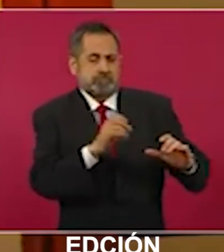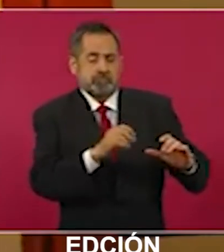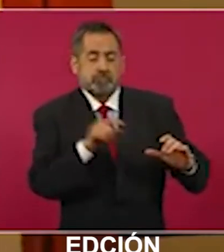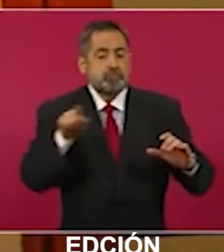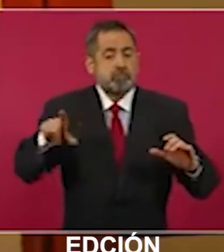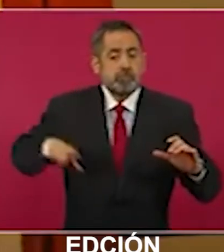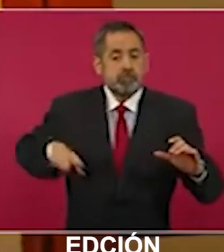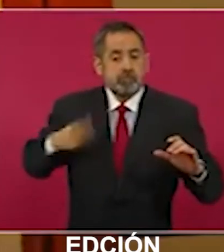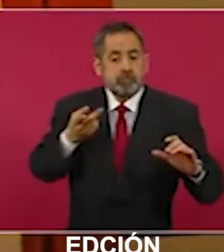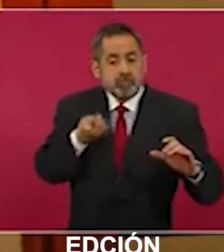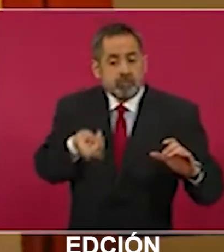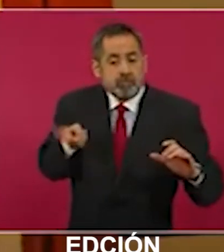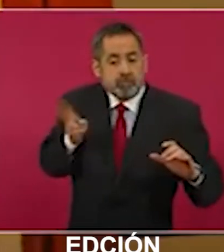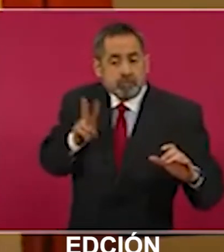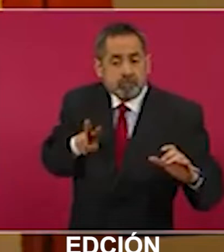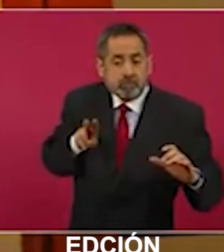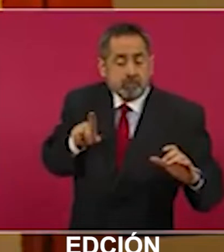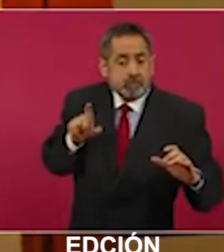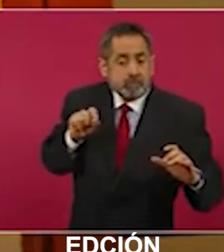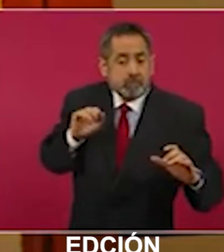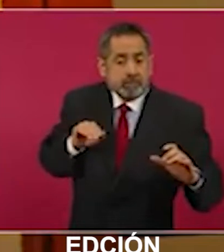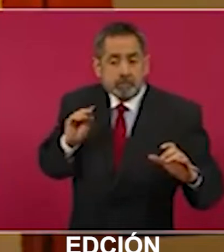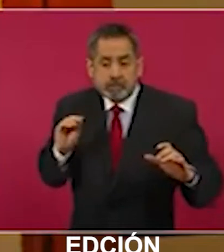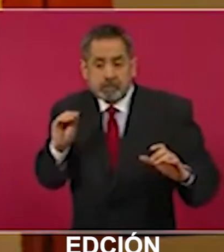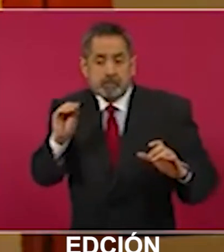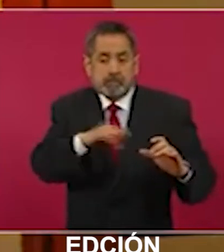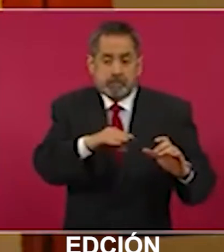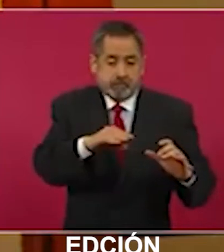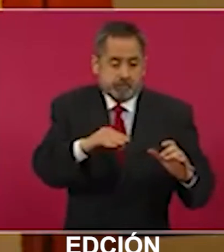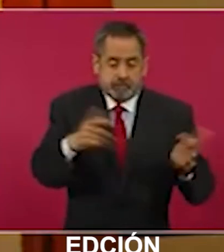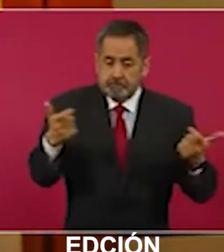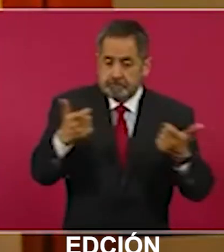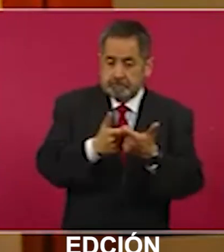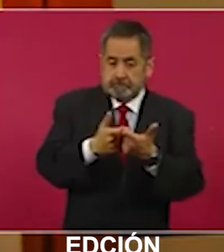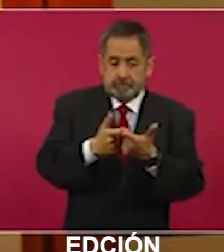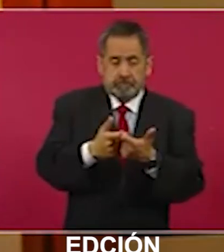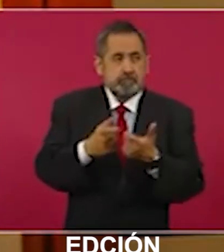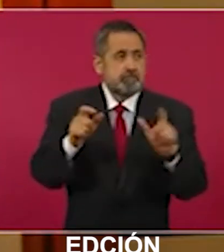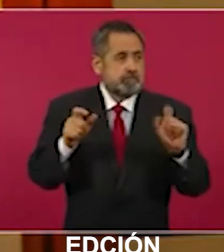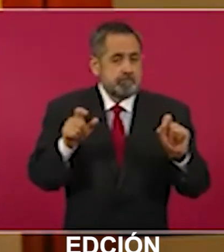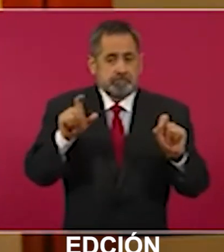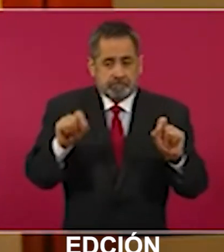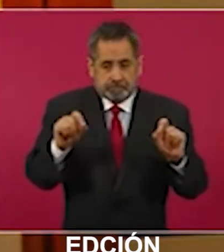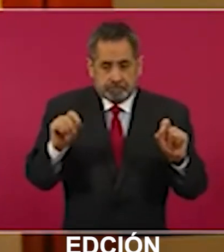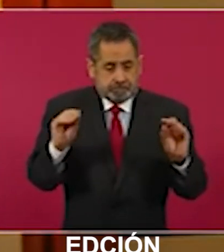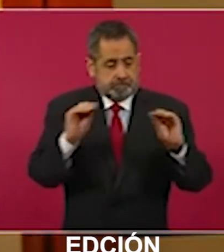aporta otros 20,000, ya ahorraron 40,000.